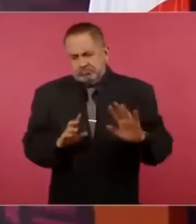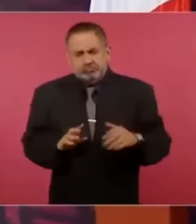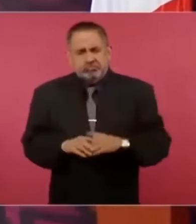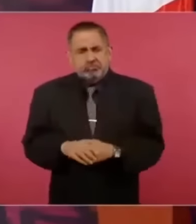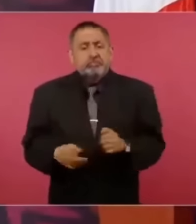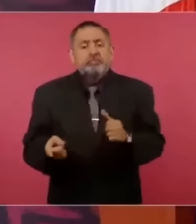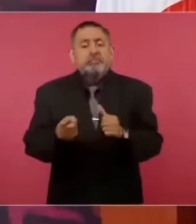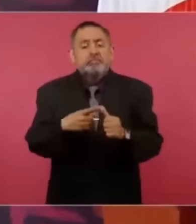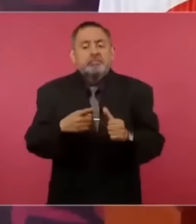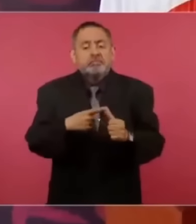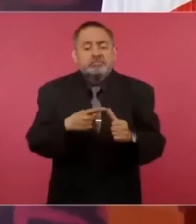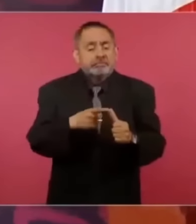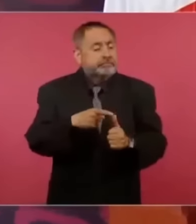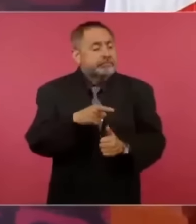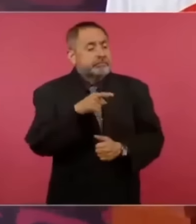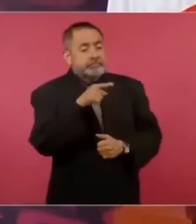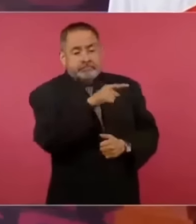ofrecen